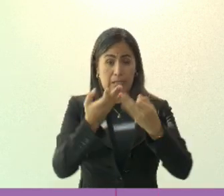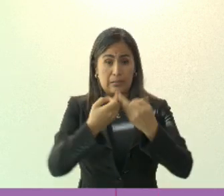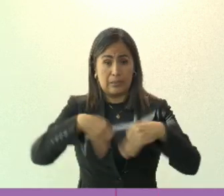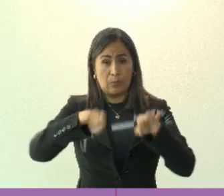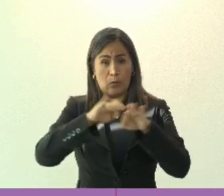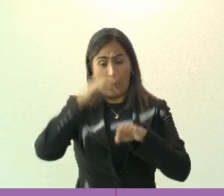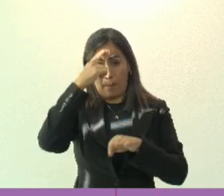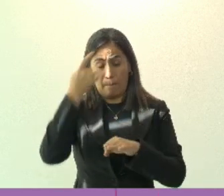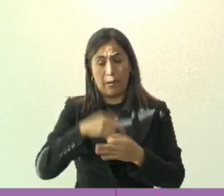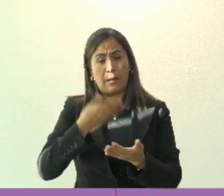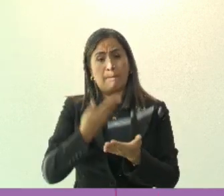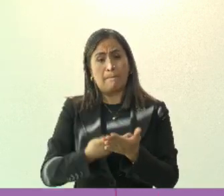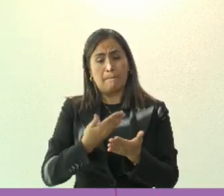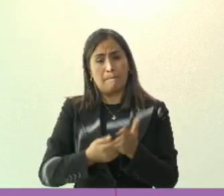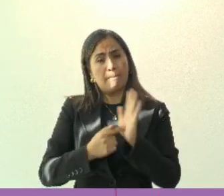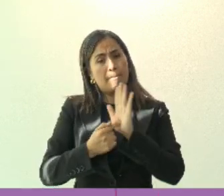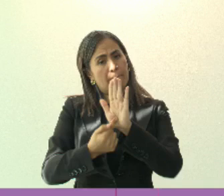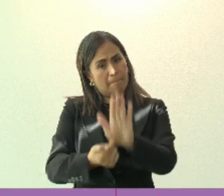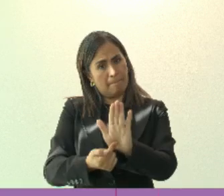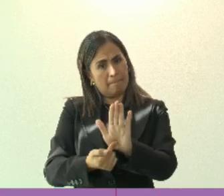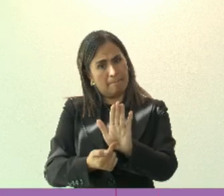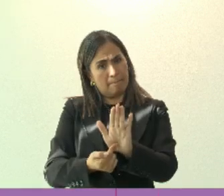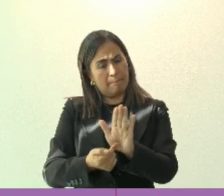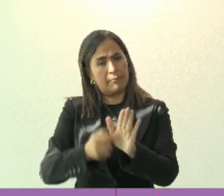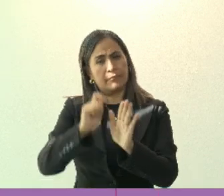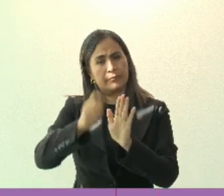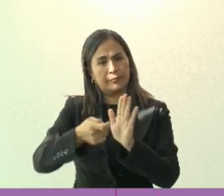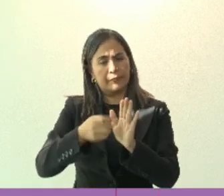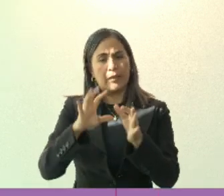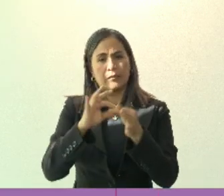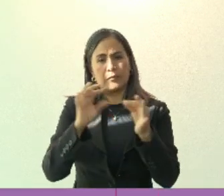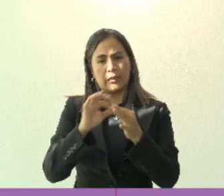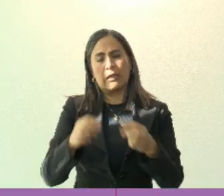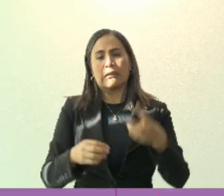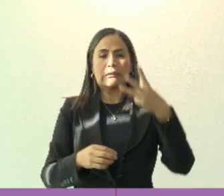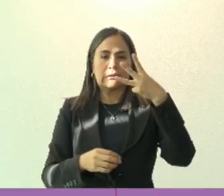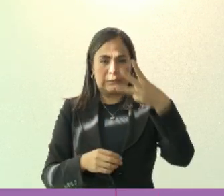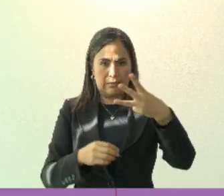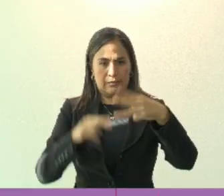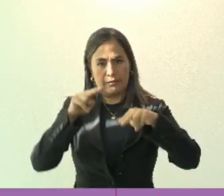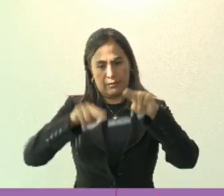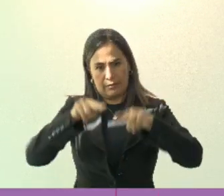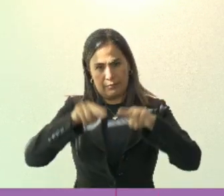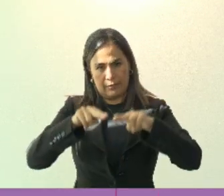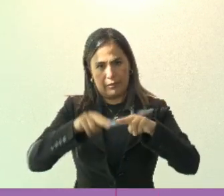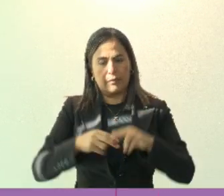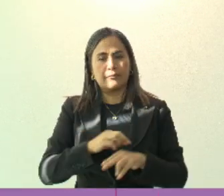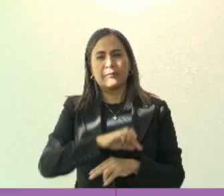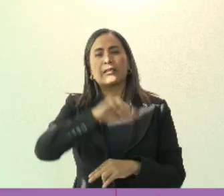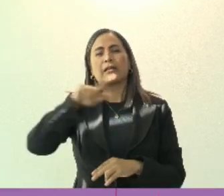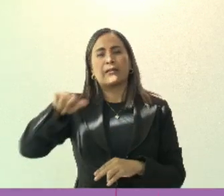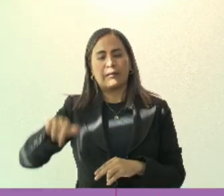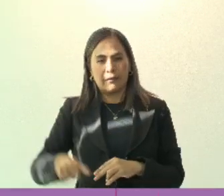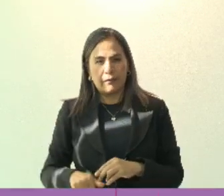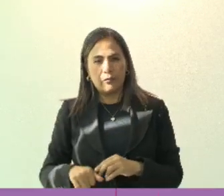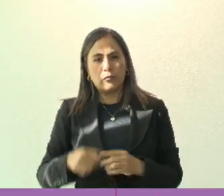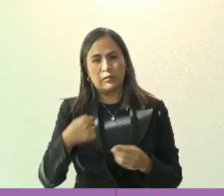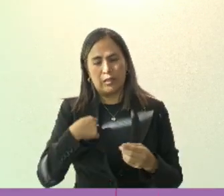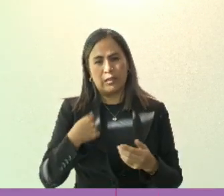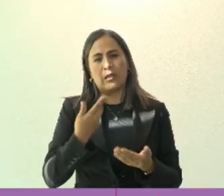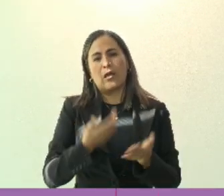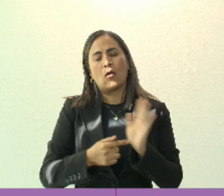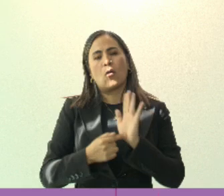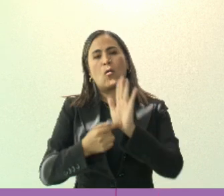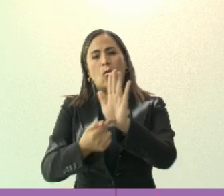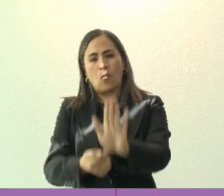para poder rendir cuentas. Y esto lo hago antes de entrar al tema justamente ya como tal de la propia rendición de cuentas y sobre